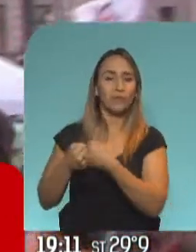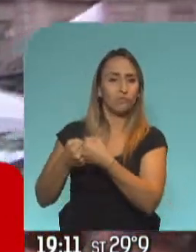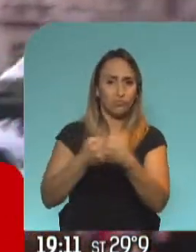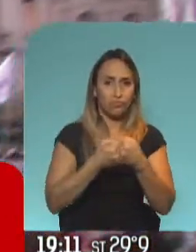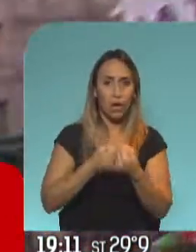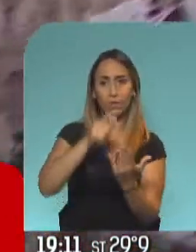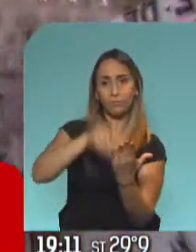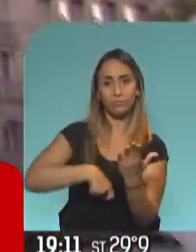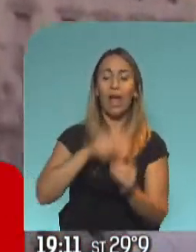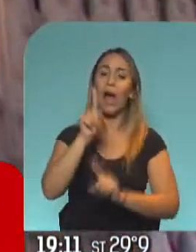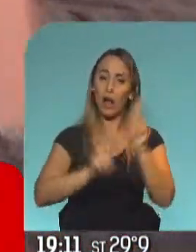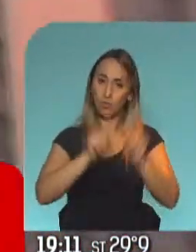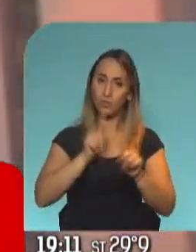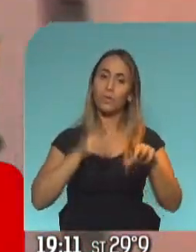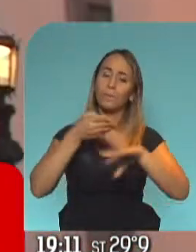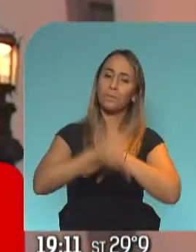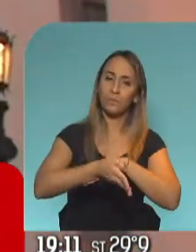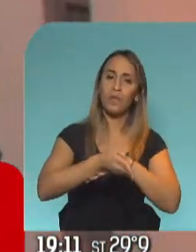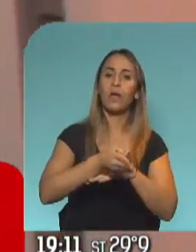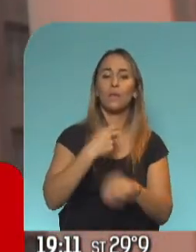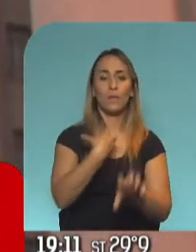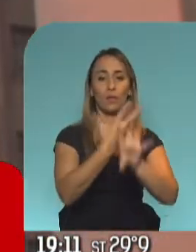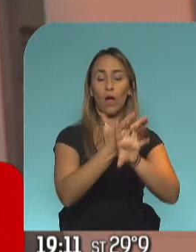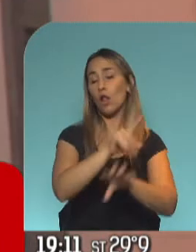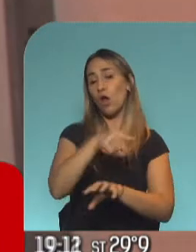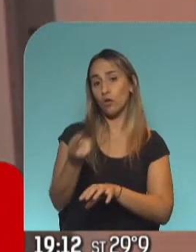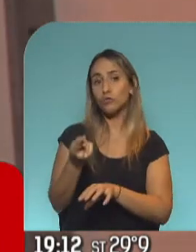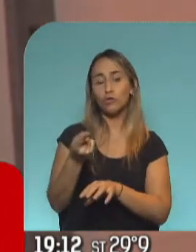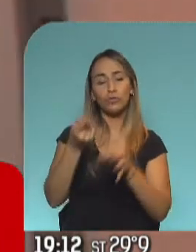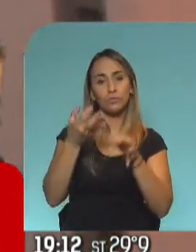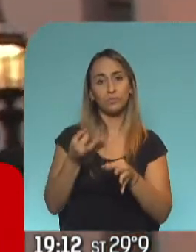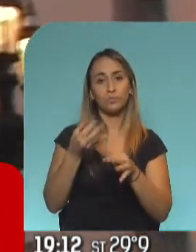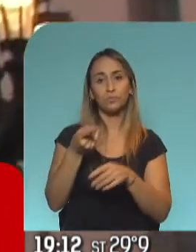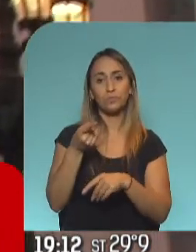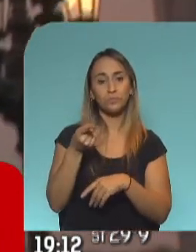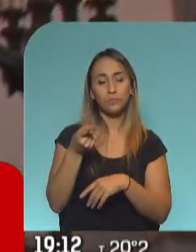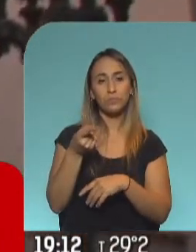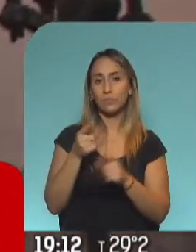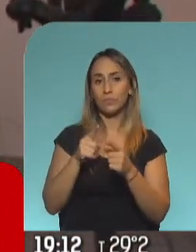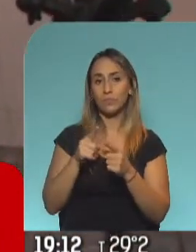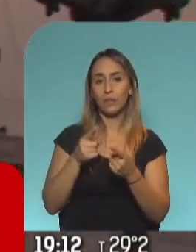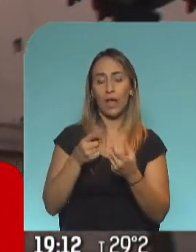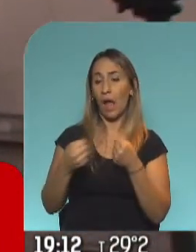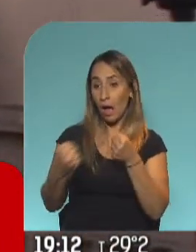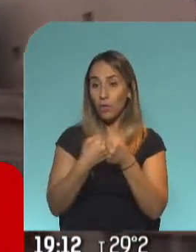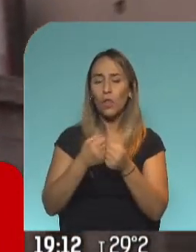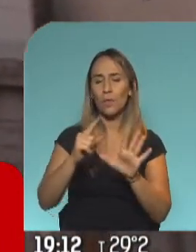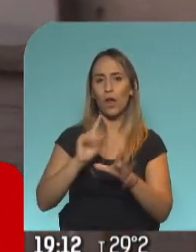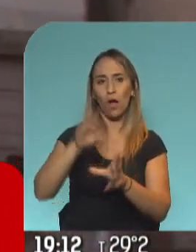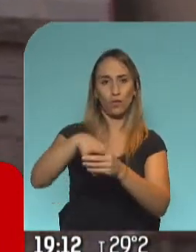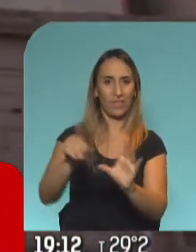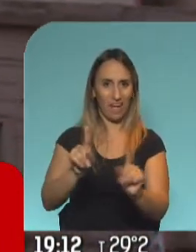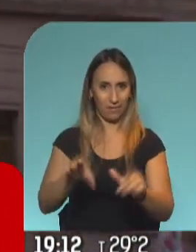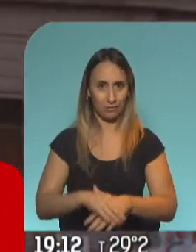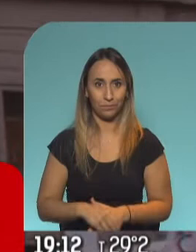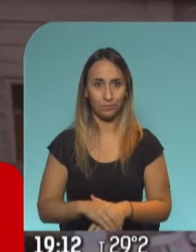Bicentenario. Algunos estuvieron en forma virtual y algunos adhirieron sin participar directamente. Pero acá